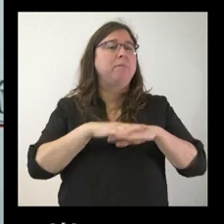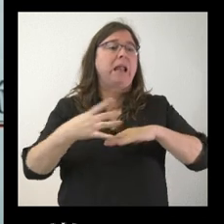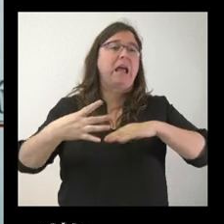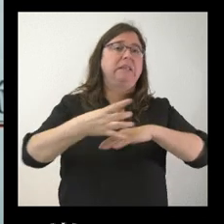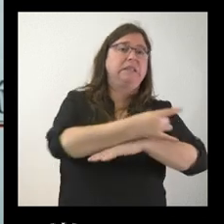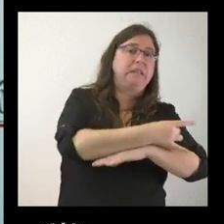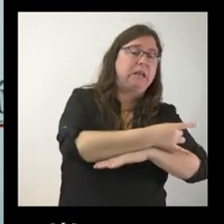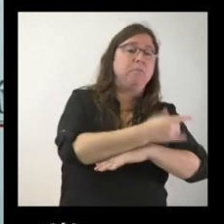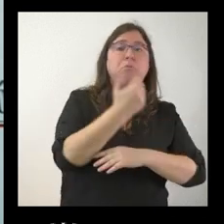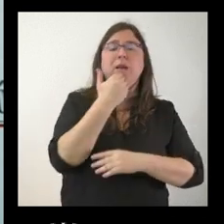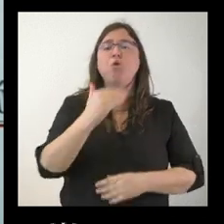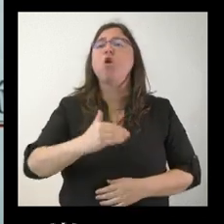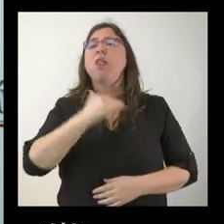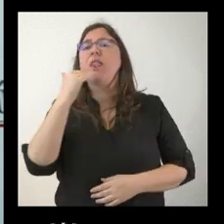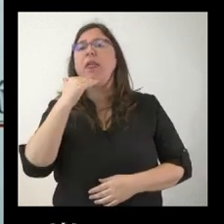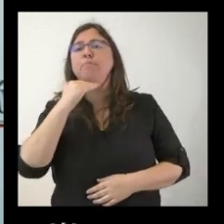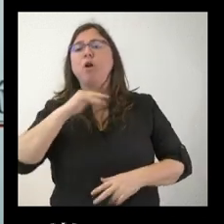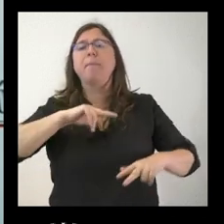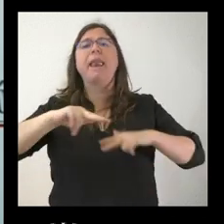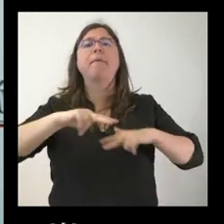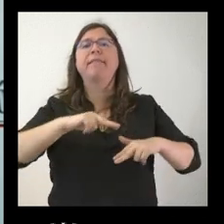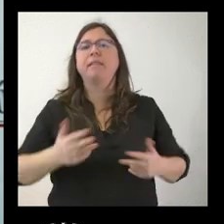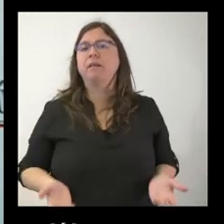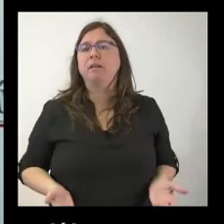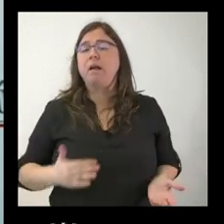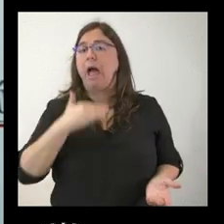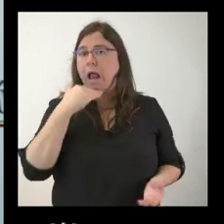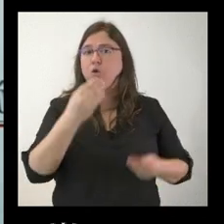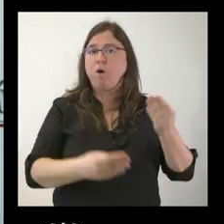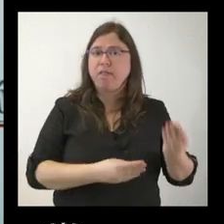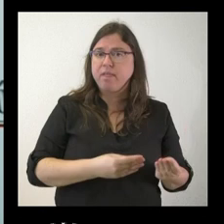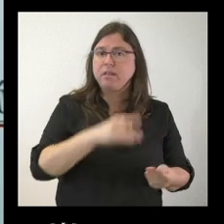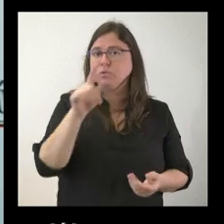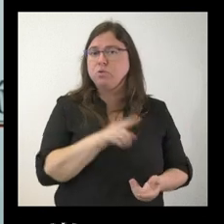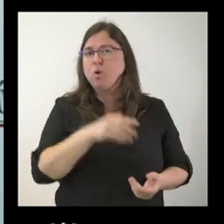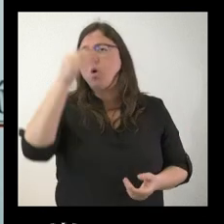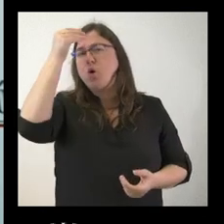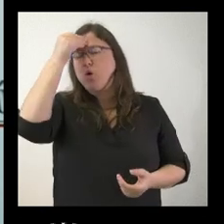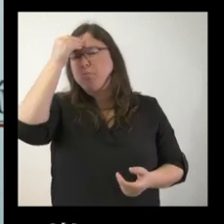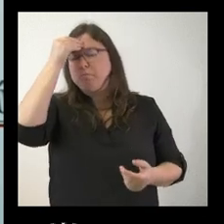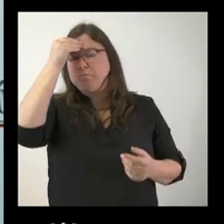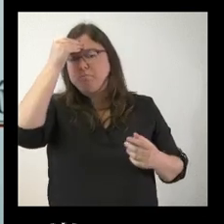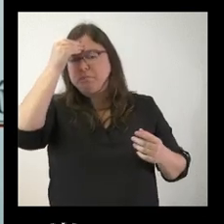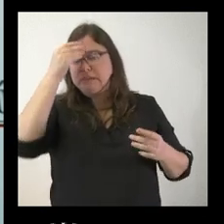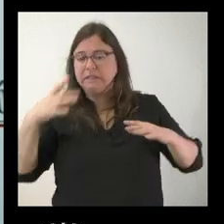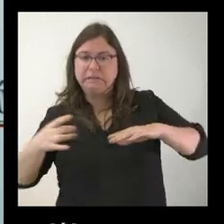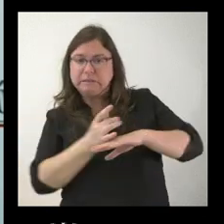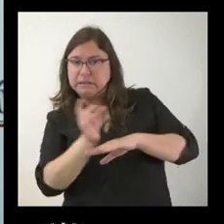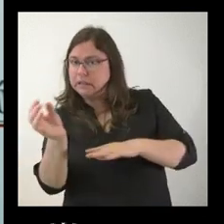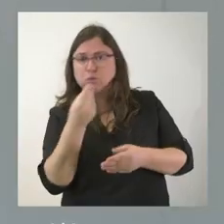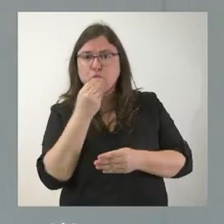mercancías a Zamora y Benavente si es que si es que va a hacer algo o piensa que este trazado está estupendo Muchas